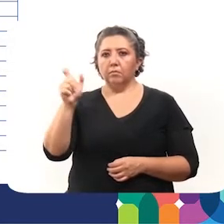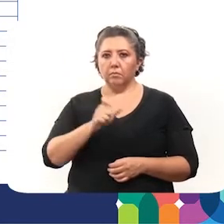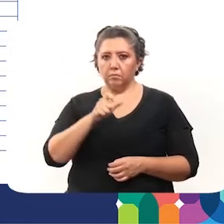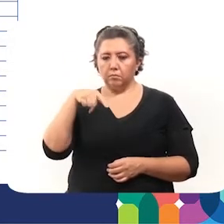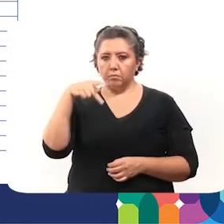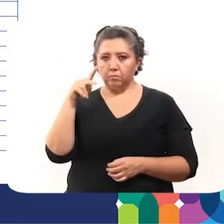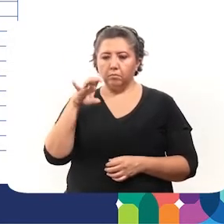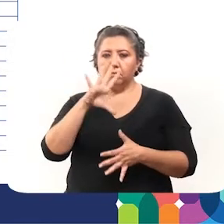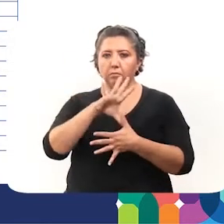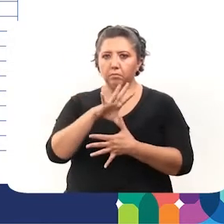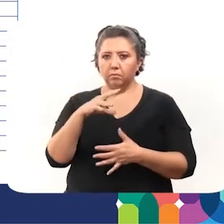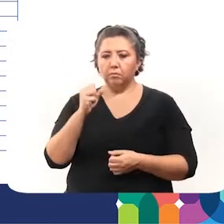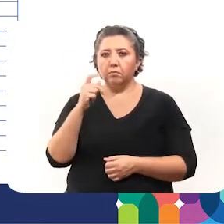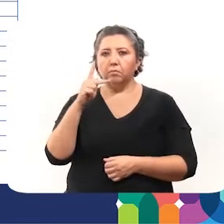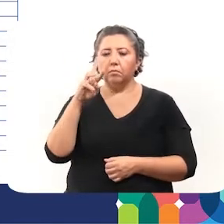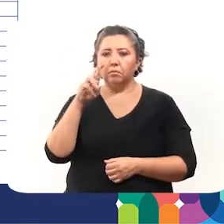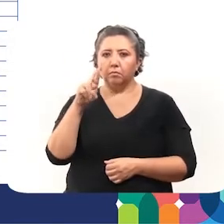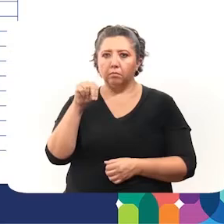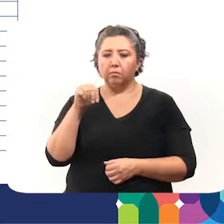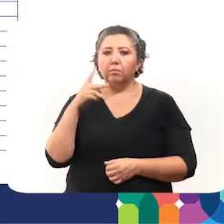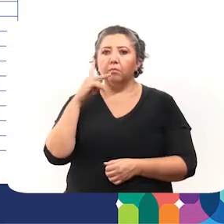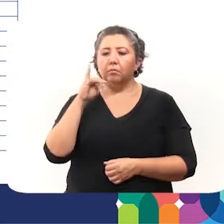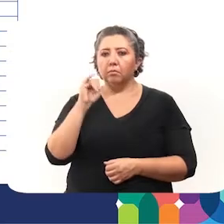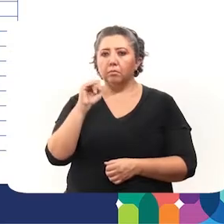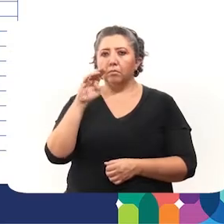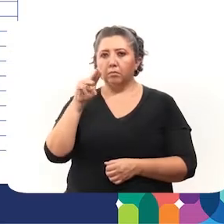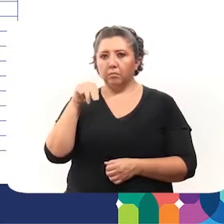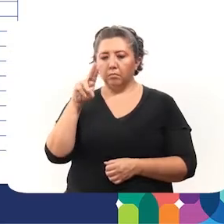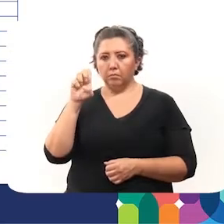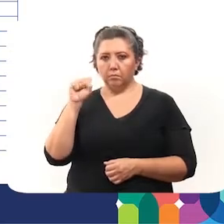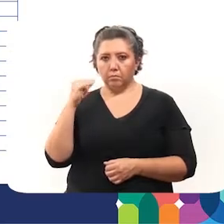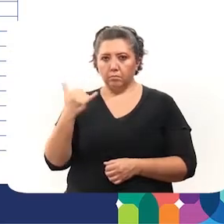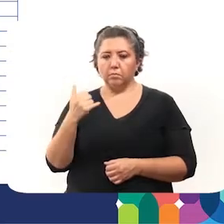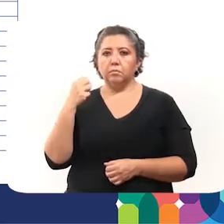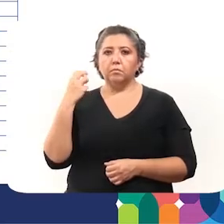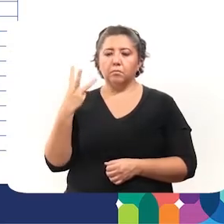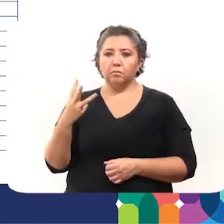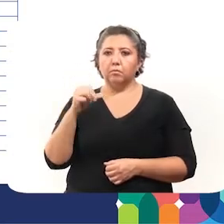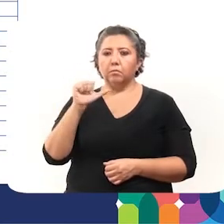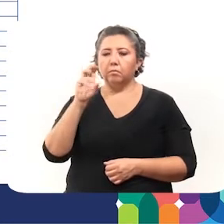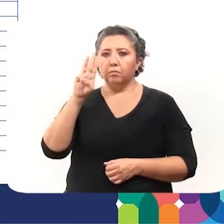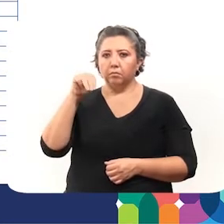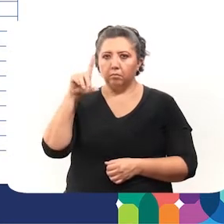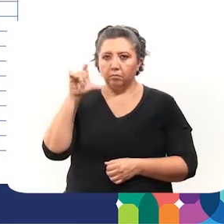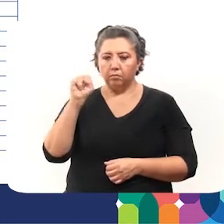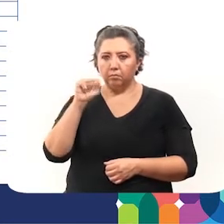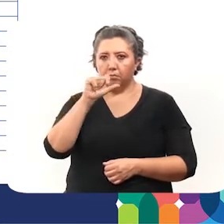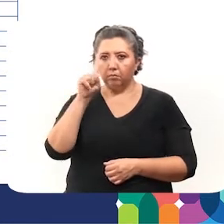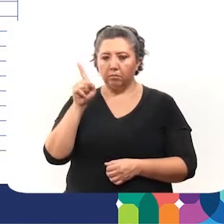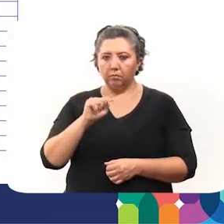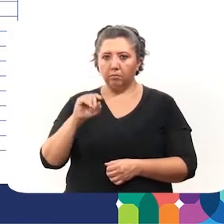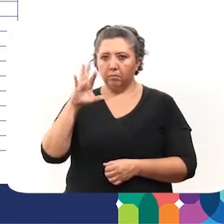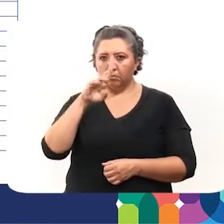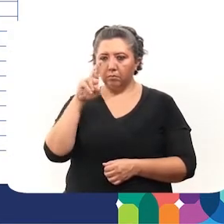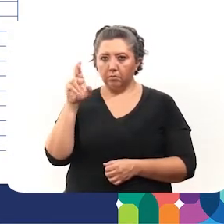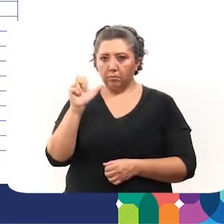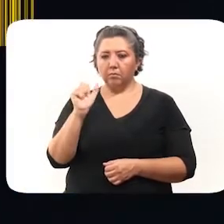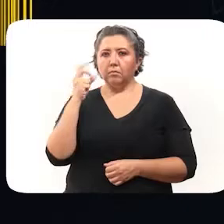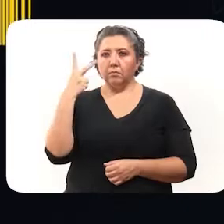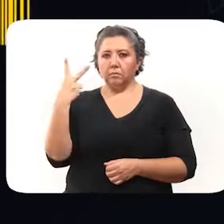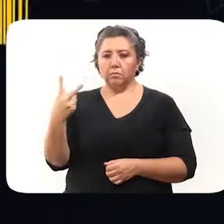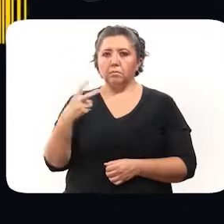Pichén, Las Américas, Porvenir, Francisco y Madero y Mulsais 3, Amalia, Solórzano, Ascorra y Chuburná de Hidalgo